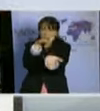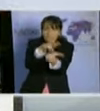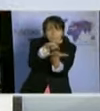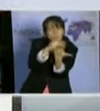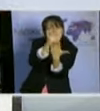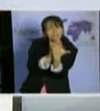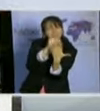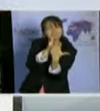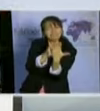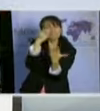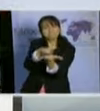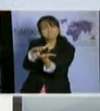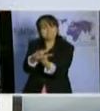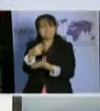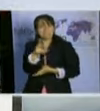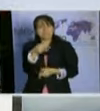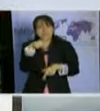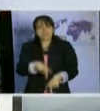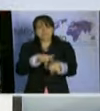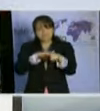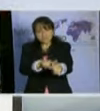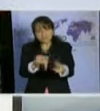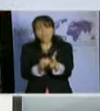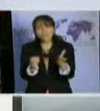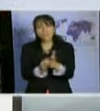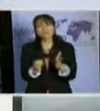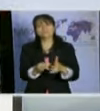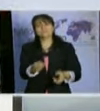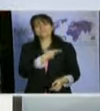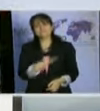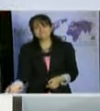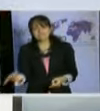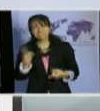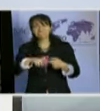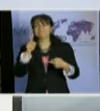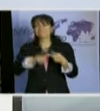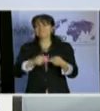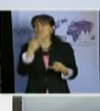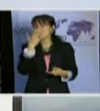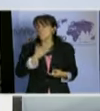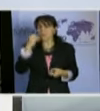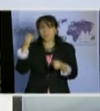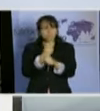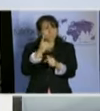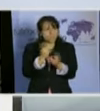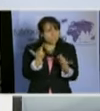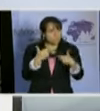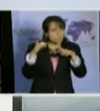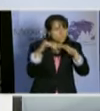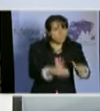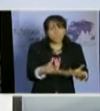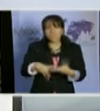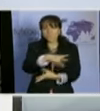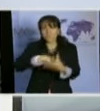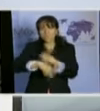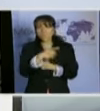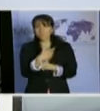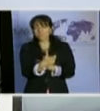desigualdad, pobreza, falta de oportunidades y vulnerabilidad permanente. ¿Qué acciones faltan para